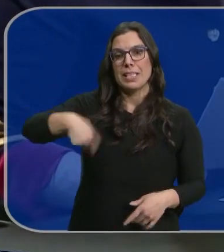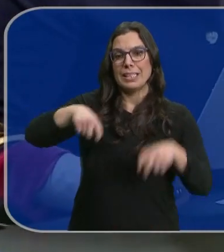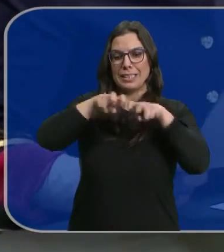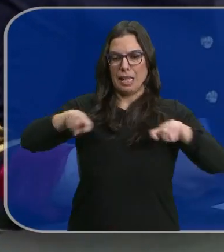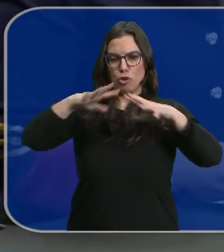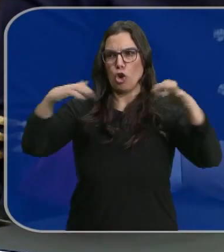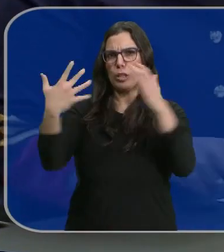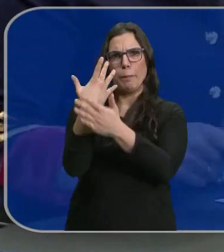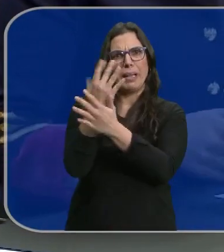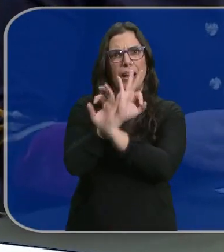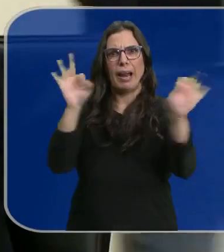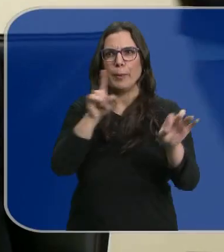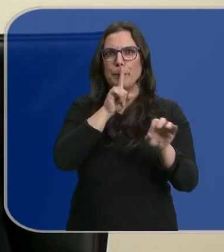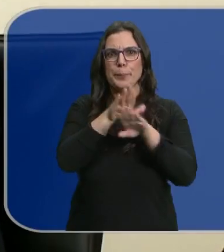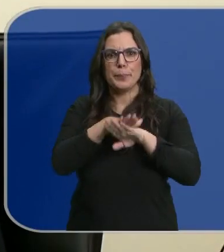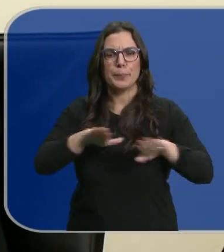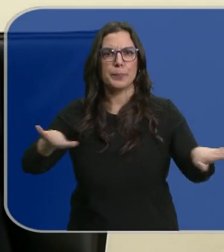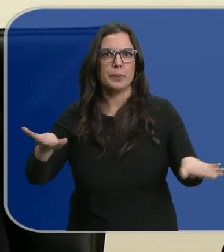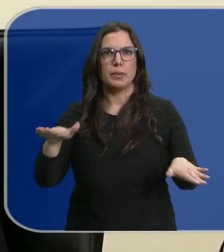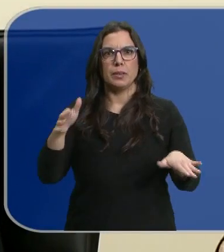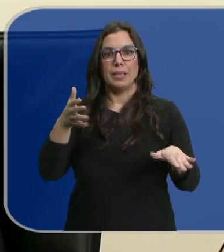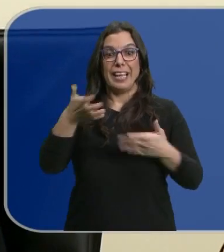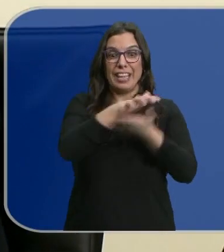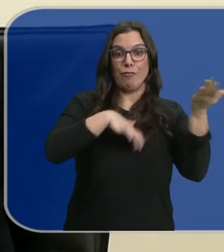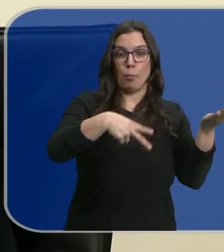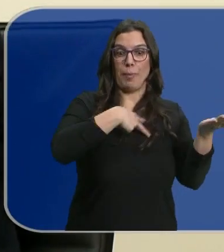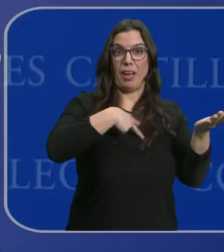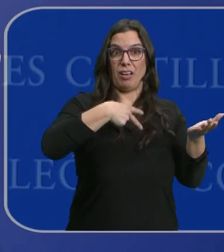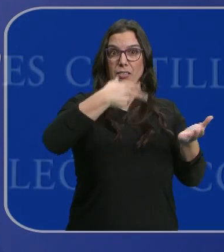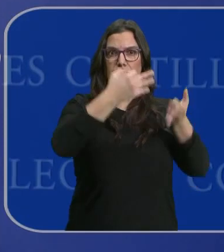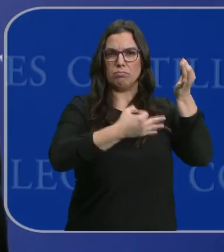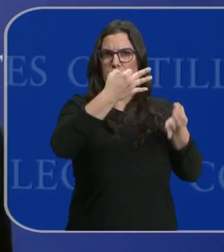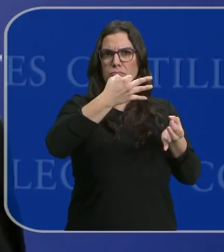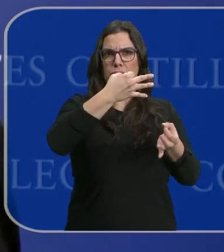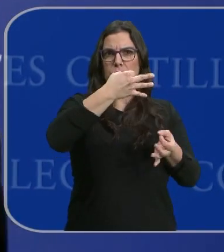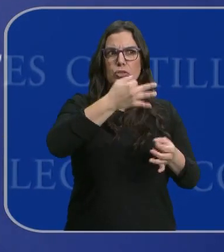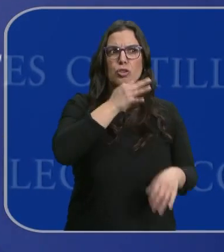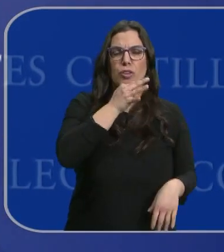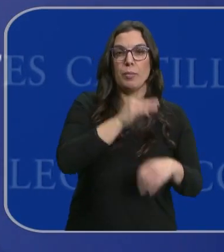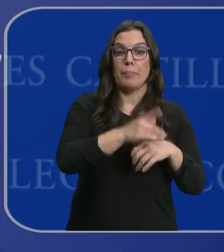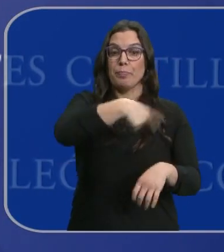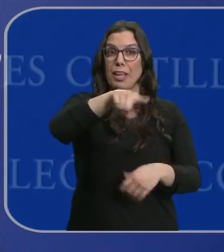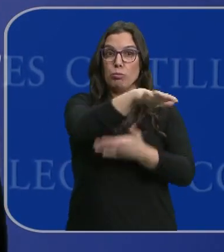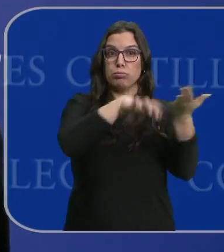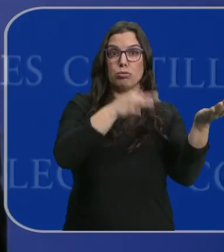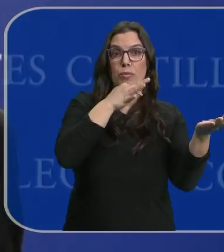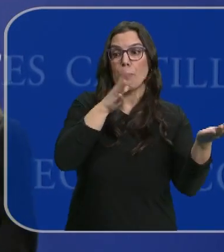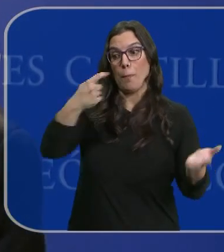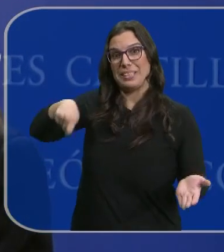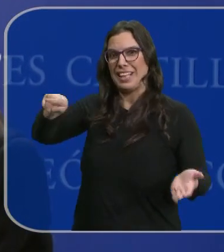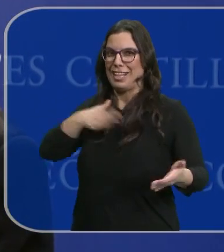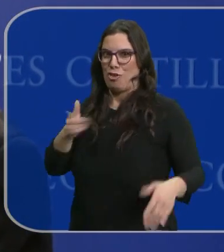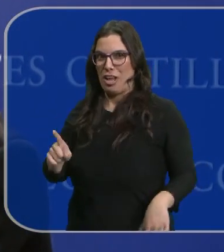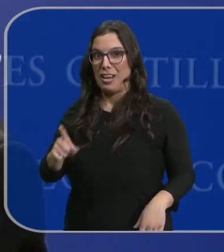de las Cortes y que 3 semanas después aún no haya informe de los servicios jurídicos. Si el informe jurídico no está es porque el señor Pollán no quiere y porque